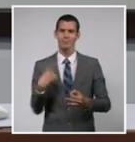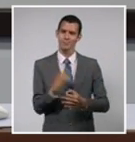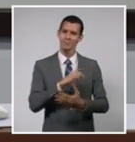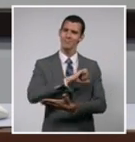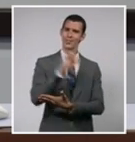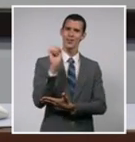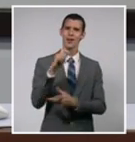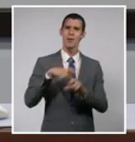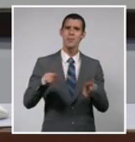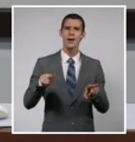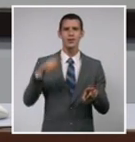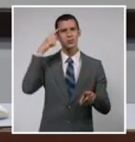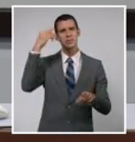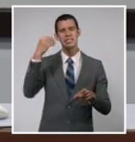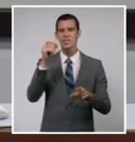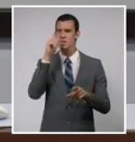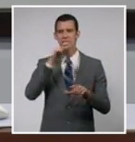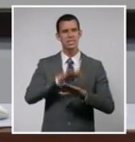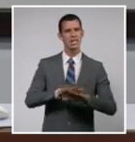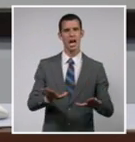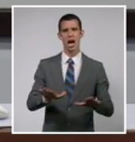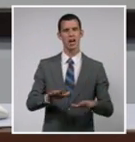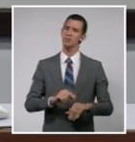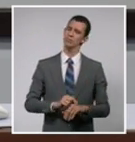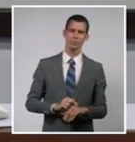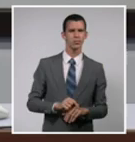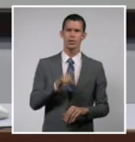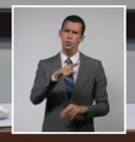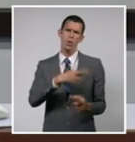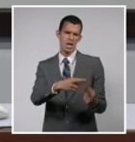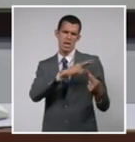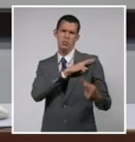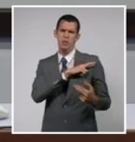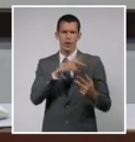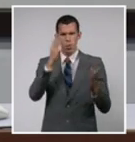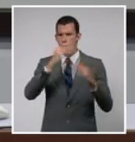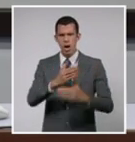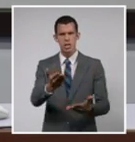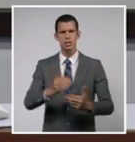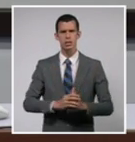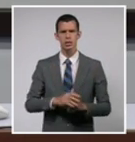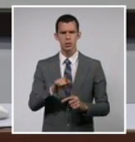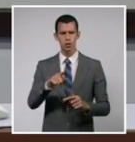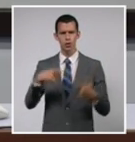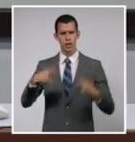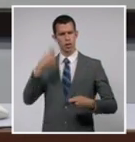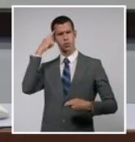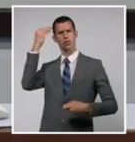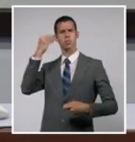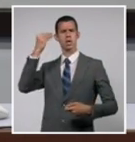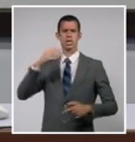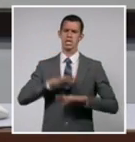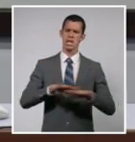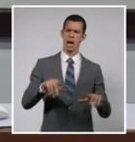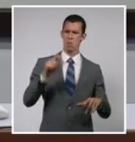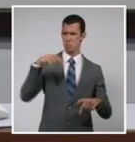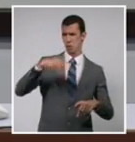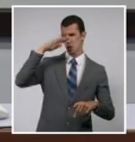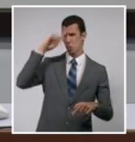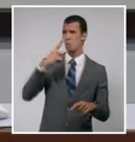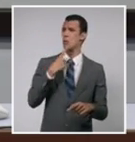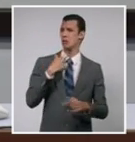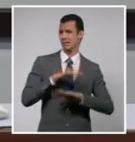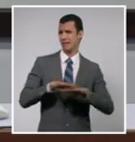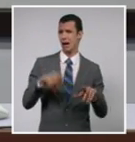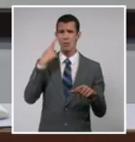y totalmente egoísta. Nadie tiene ese derecho. Es verdad que hemos logrado atenuar al mínimo las